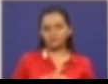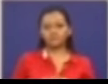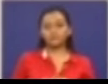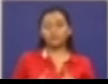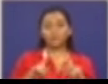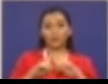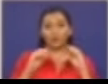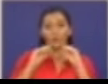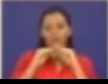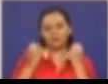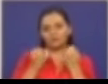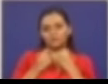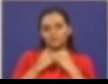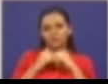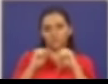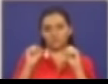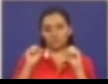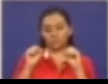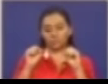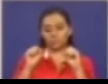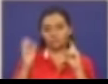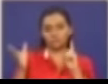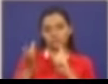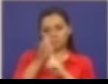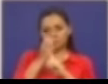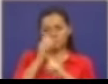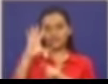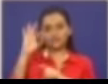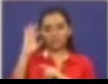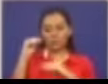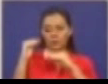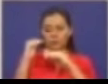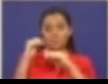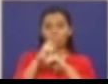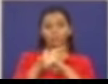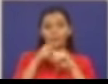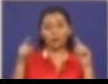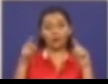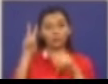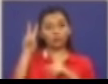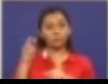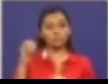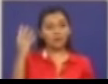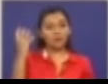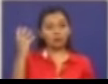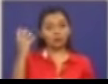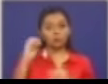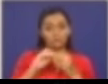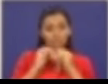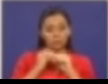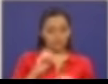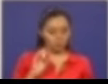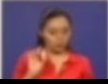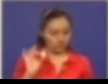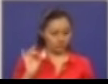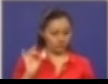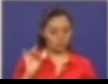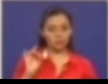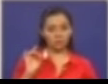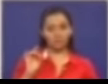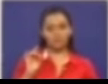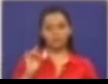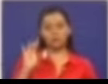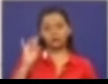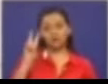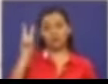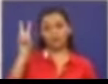vamos a hacer el esfuerzo para llegar al puesto 50. Sin embargo, en el 2014, este puesto número 82 es con datos del